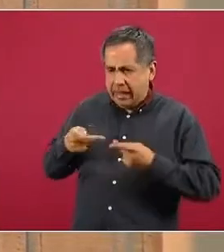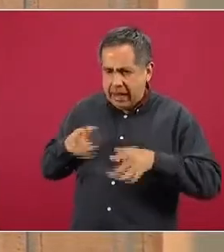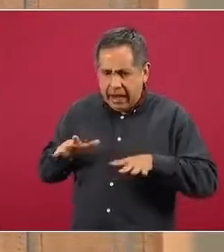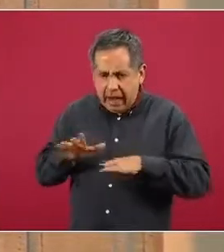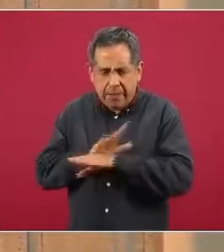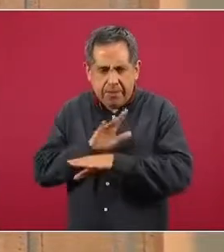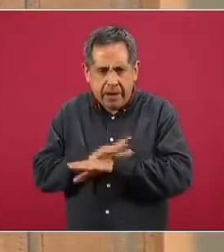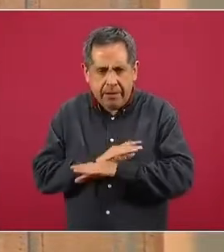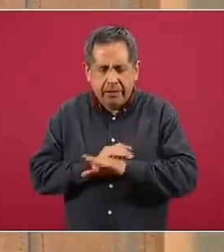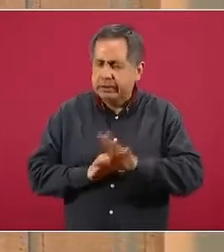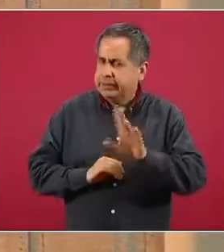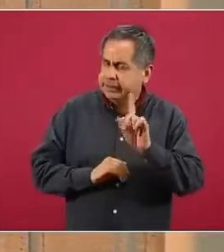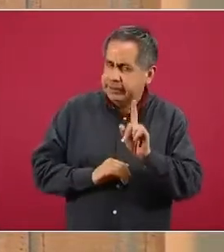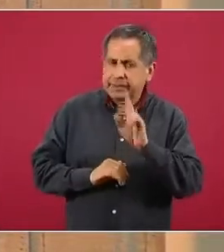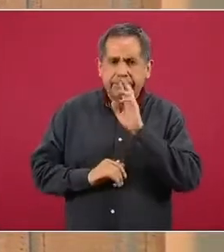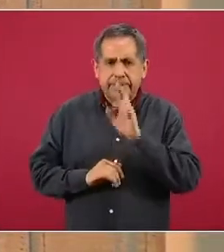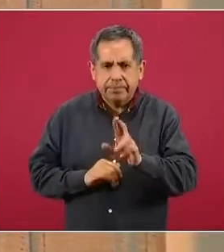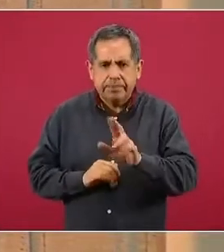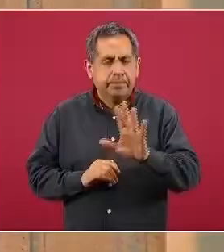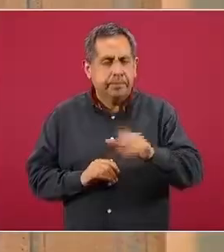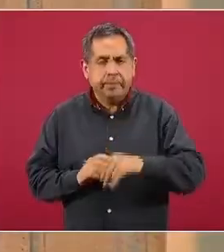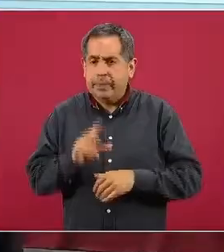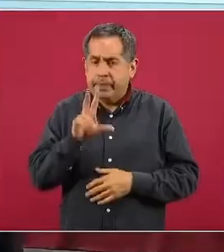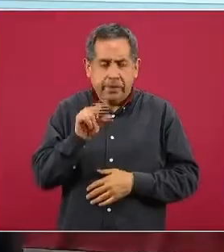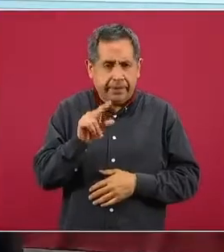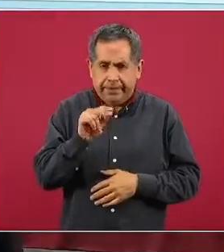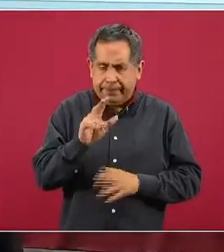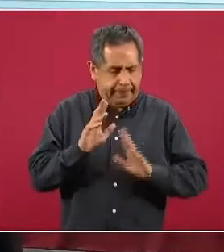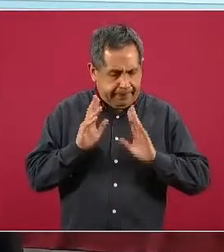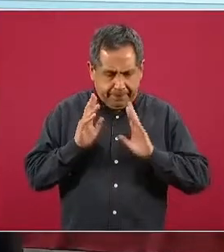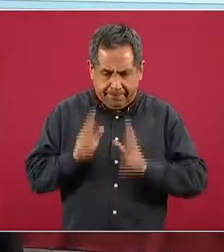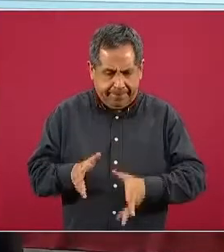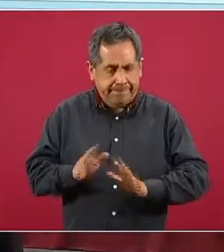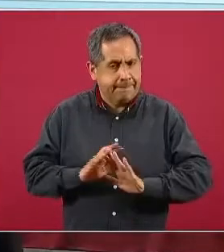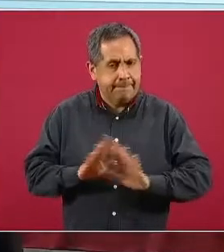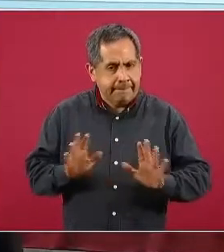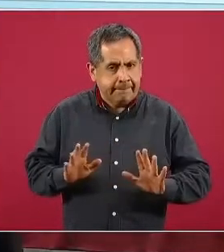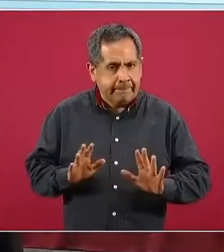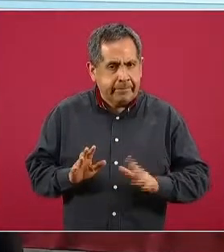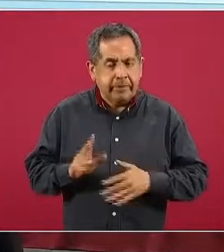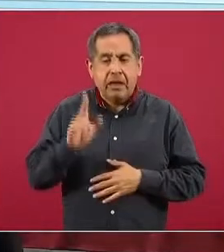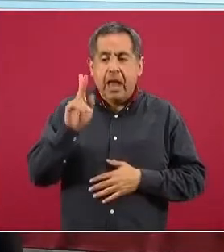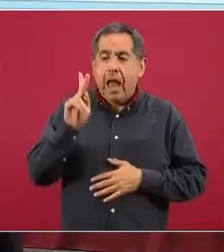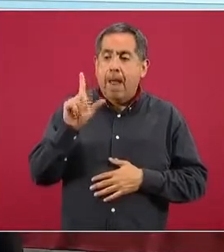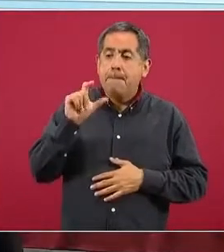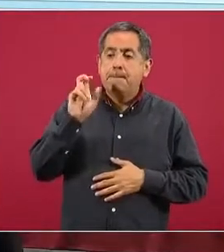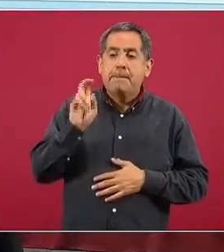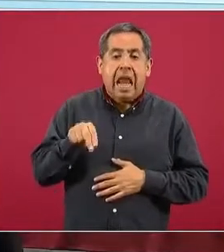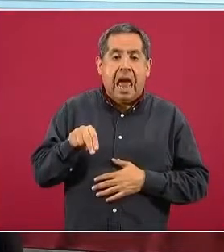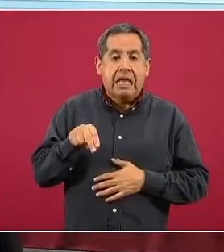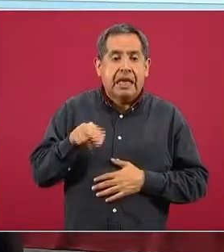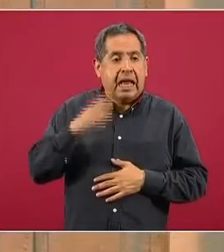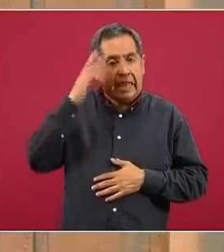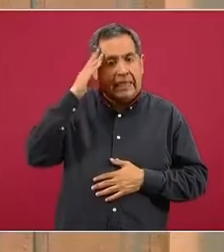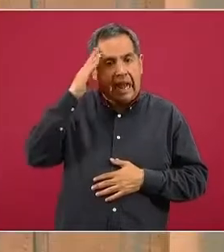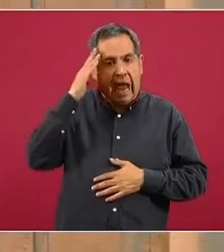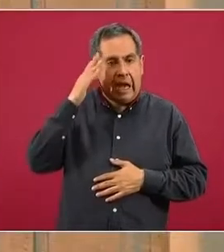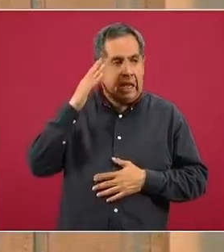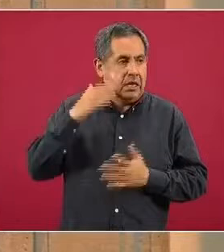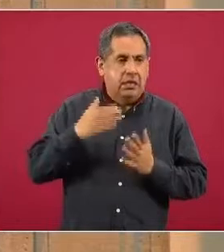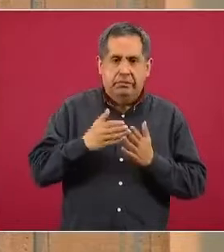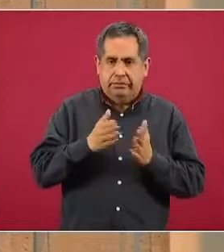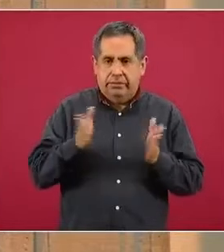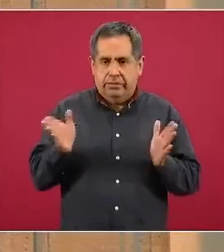la pregunta. La respuesta es no. La estrategia es el plan general, y el plan